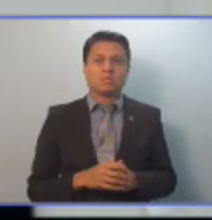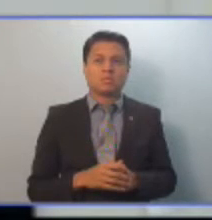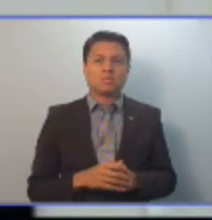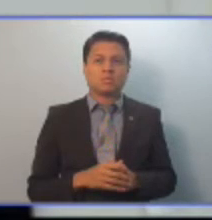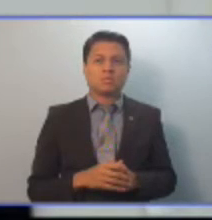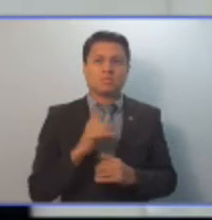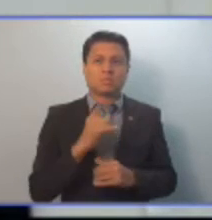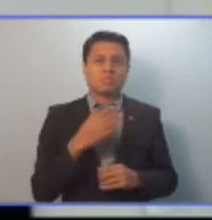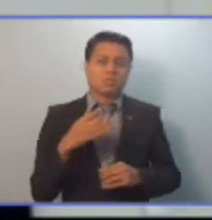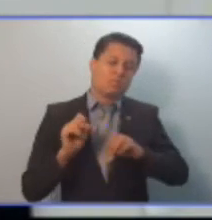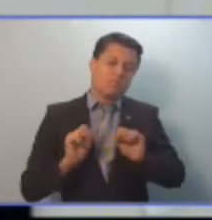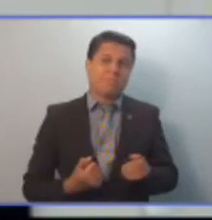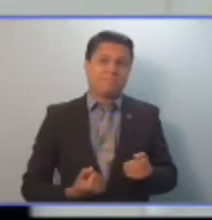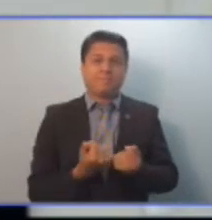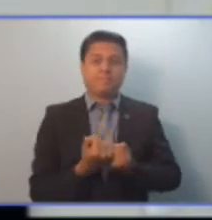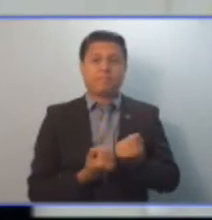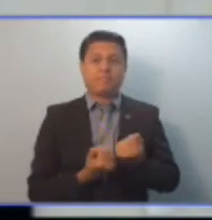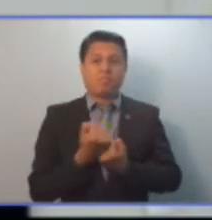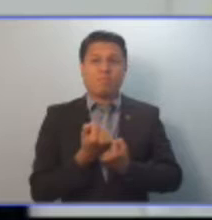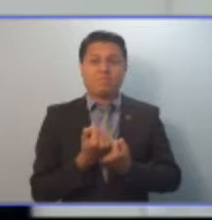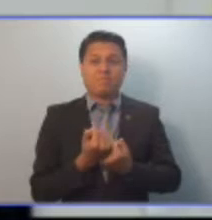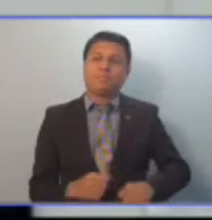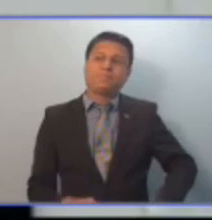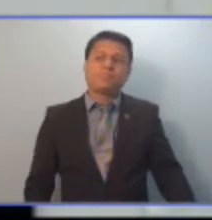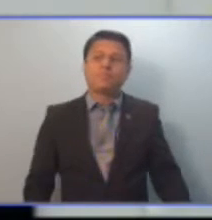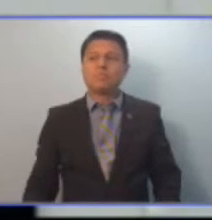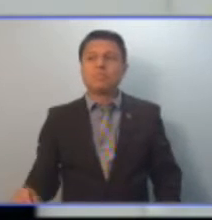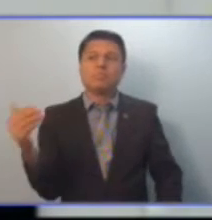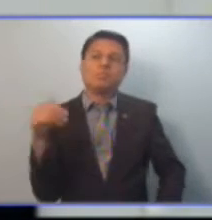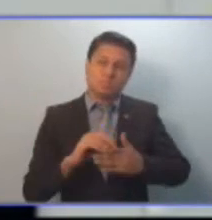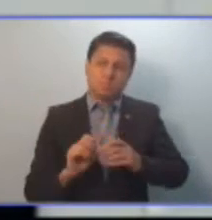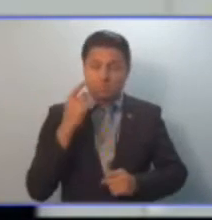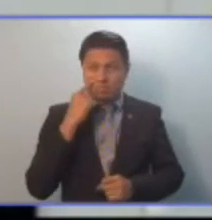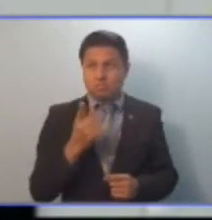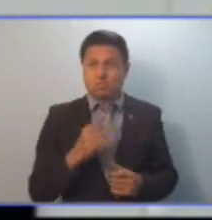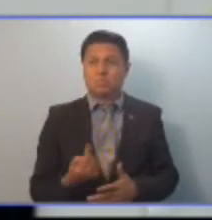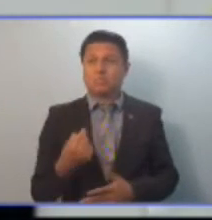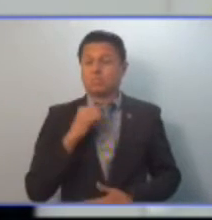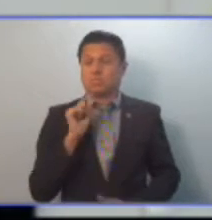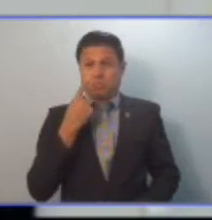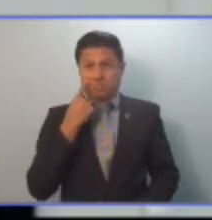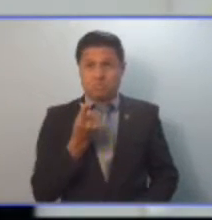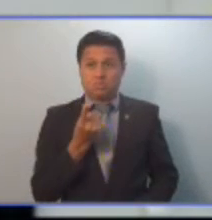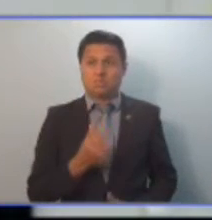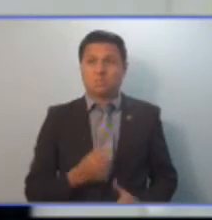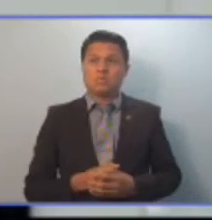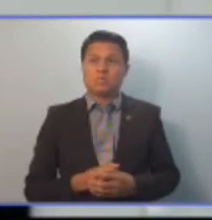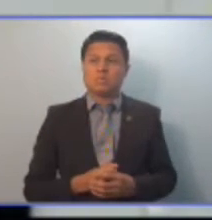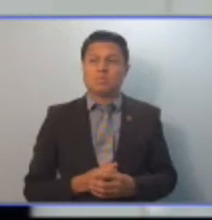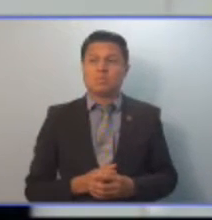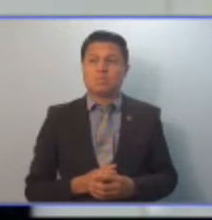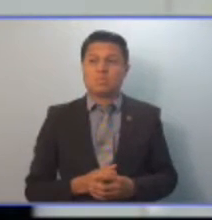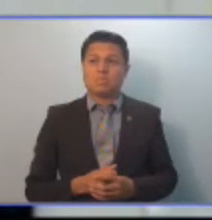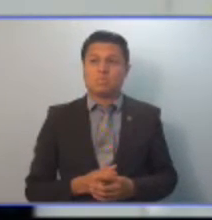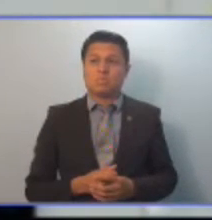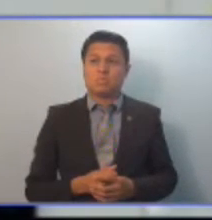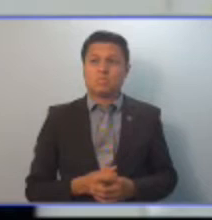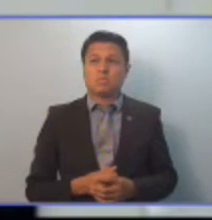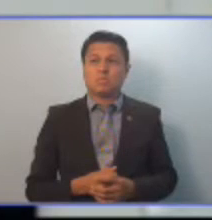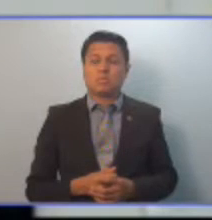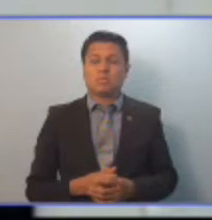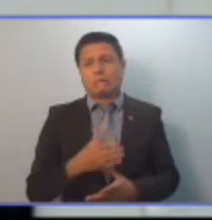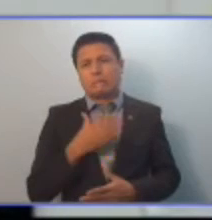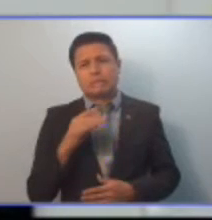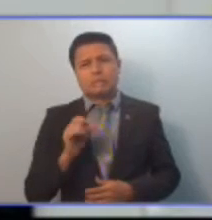Una cosa que se puede superar, yo no lo veo complicado. Es cuestión de entender